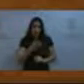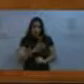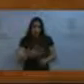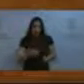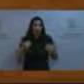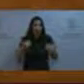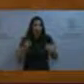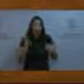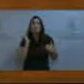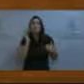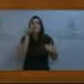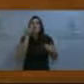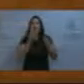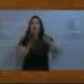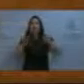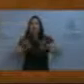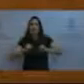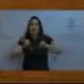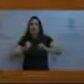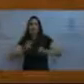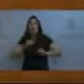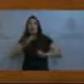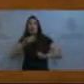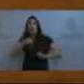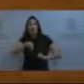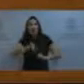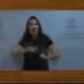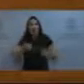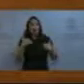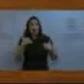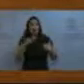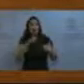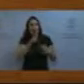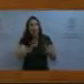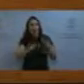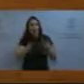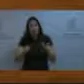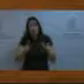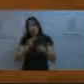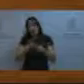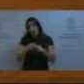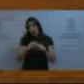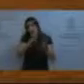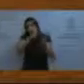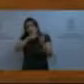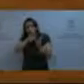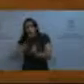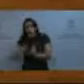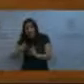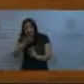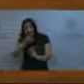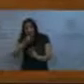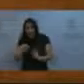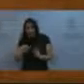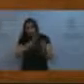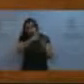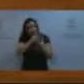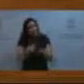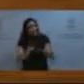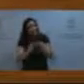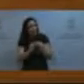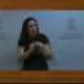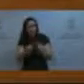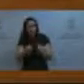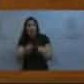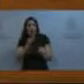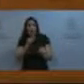mayores, que están pagando la incapacidad de unos políticos a los que las cuentas en el ERA nunca les han salido y ahora